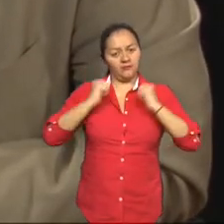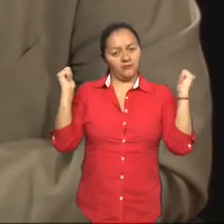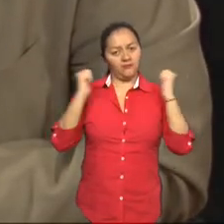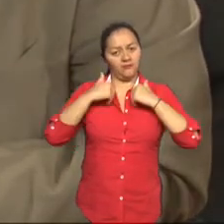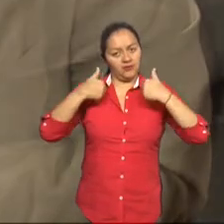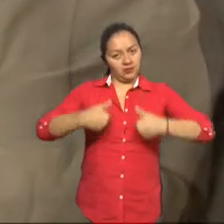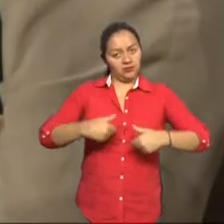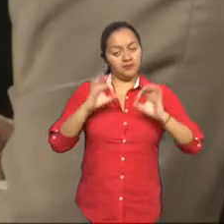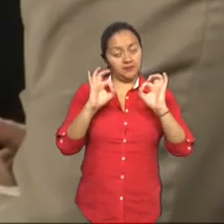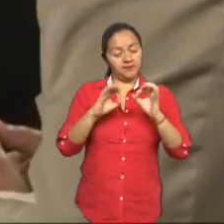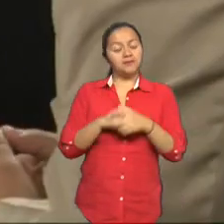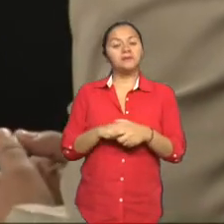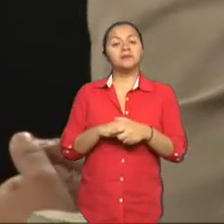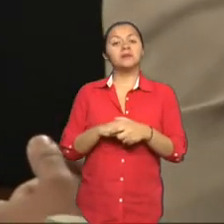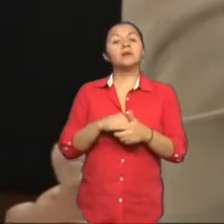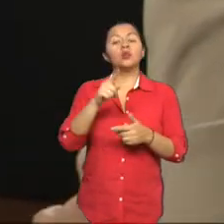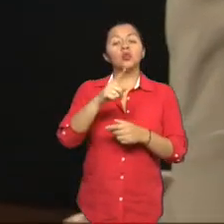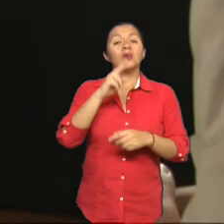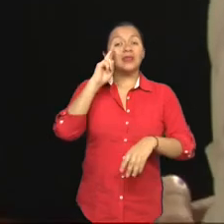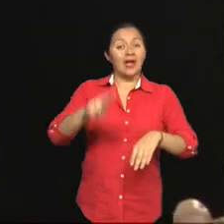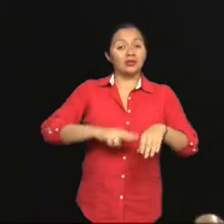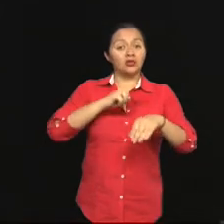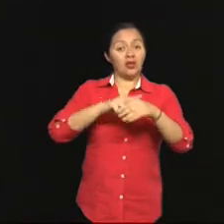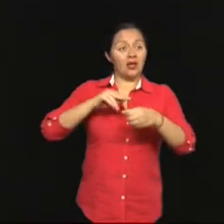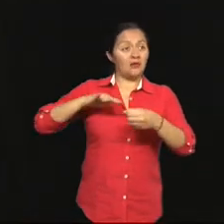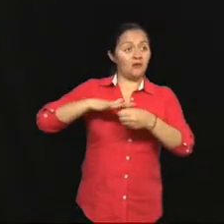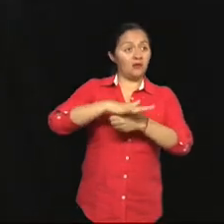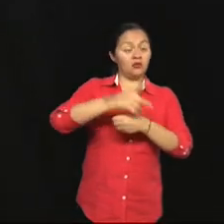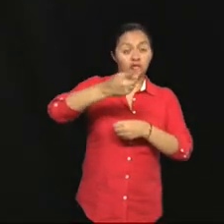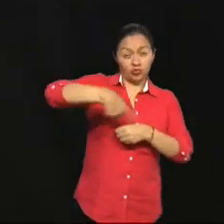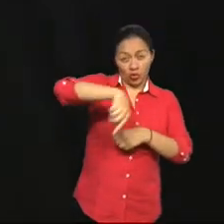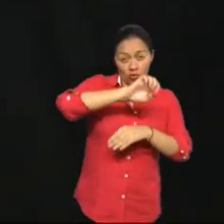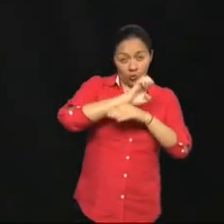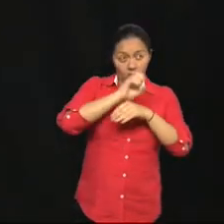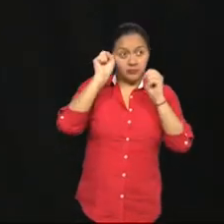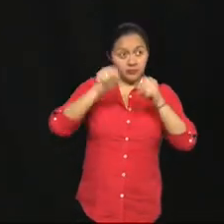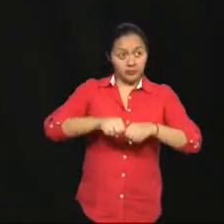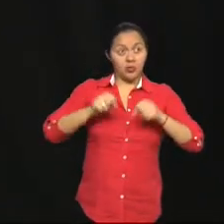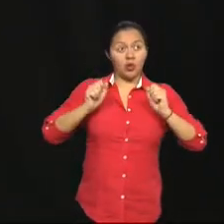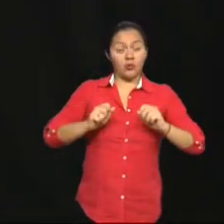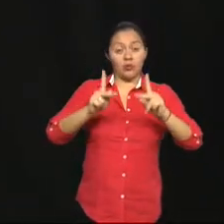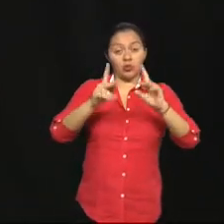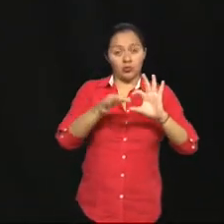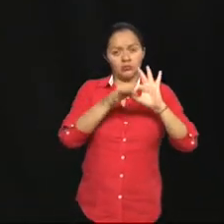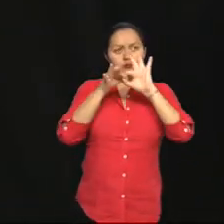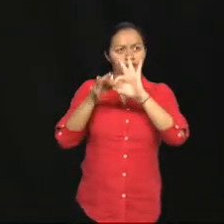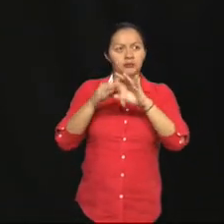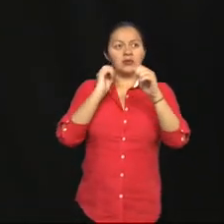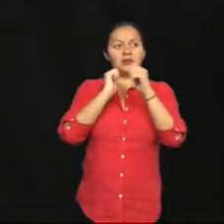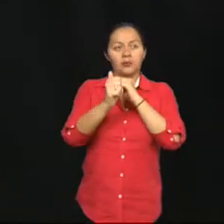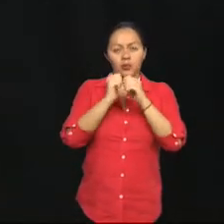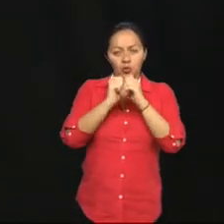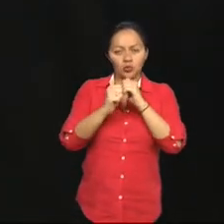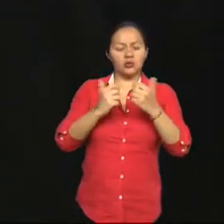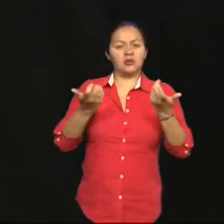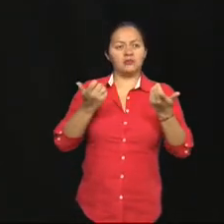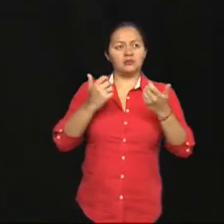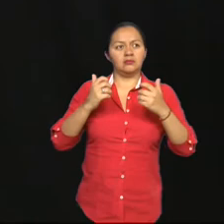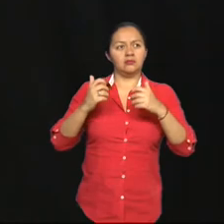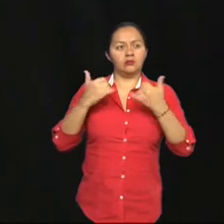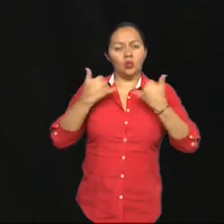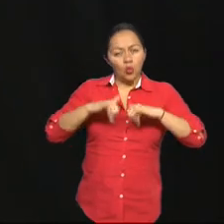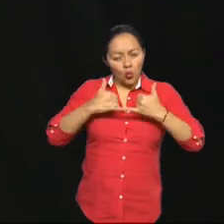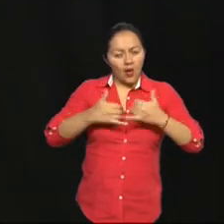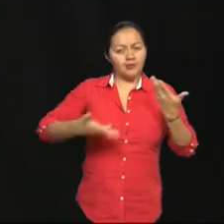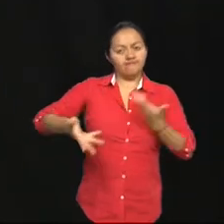que tienen injerencia a nivel nacional, podemos decir que en todo el país hay esta oportunidad de vincularse y conocer deportes, actividades recreativas que permitan justamente